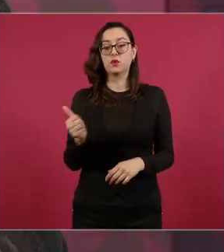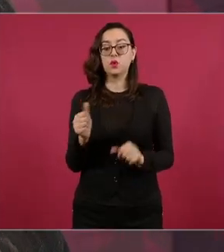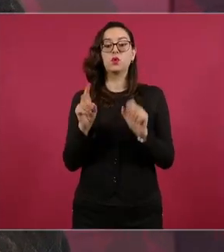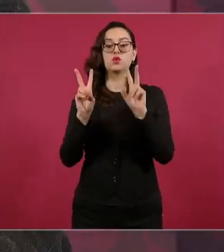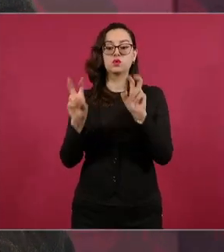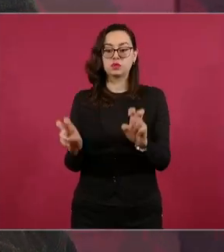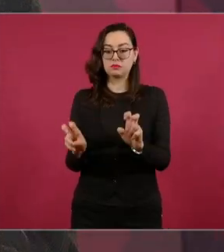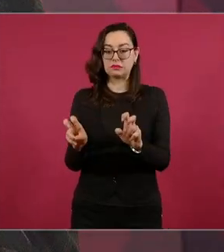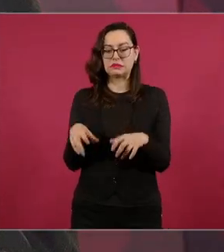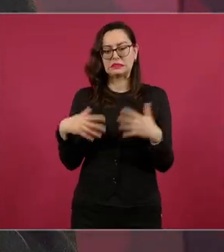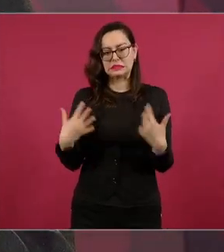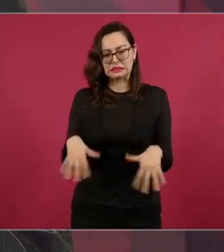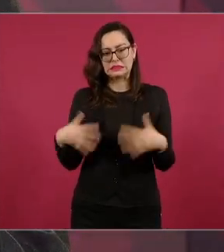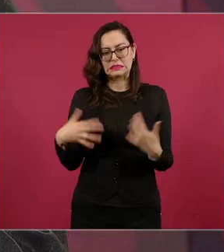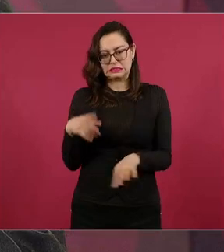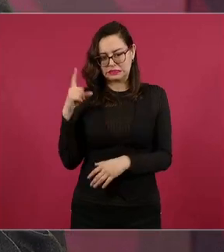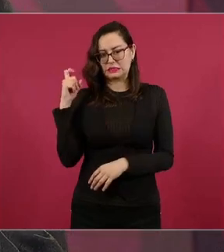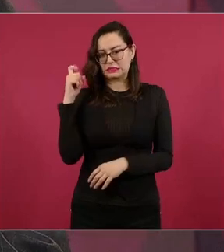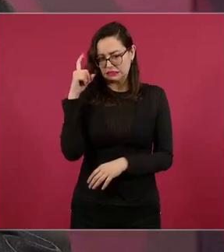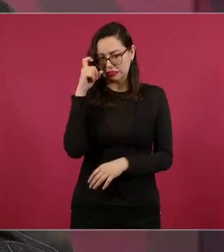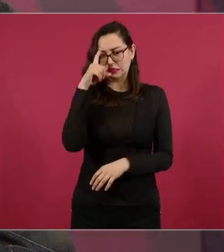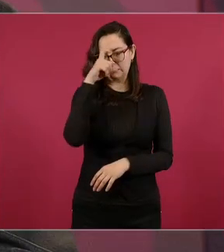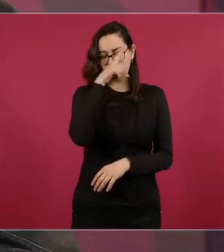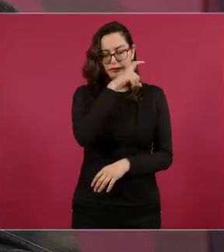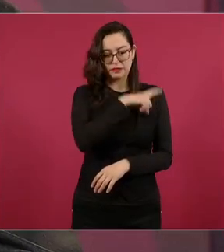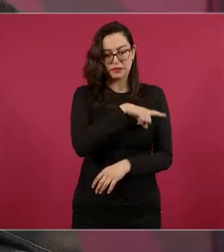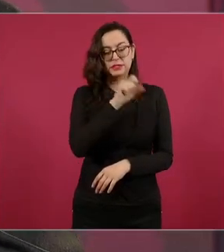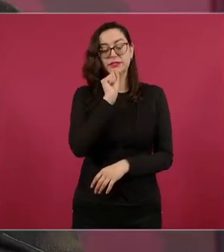que también se está